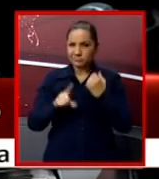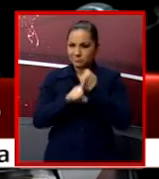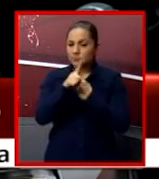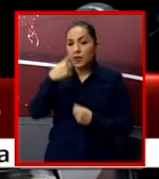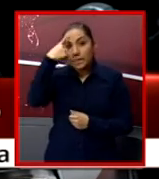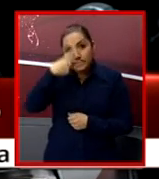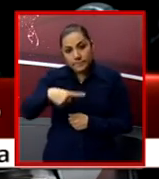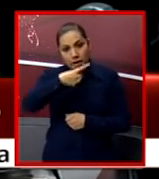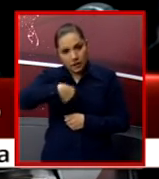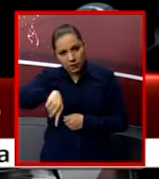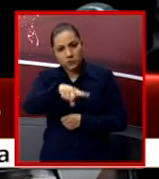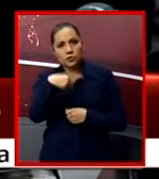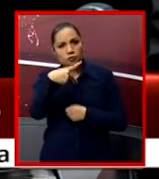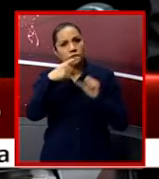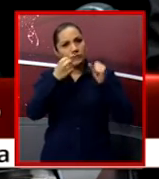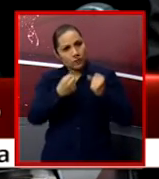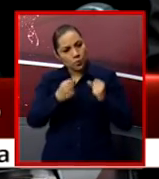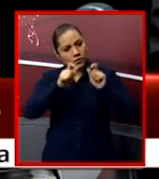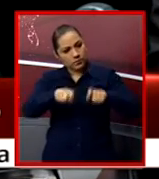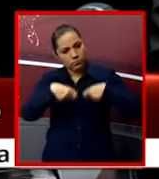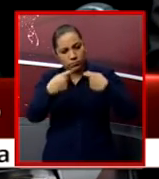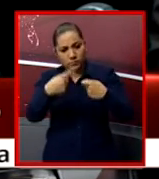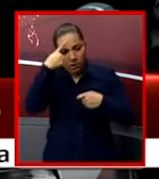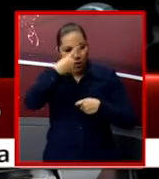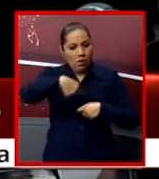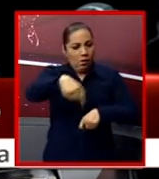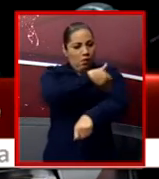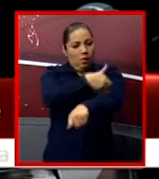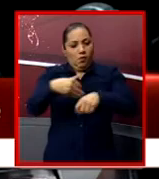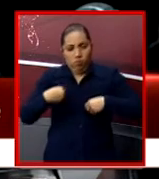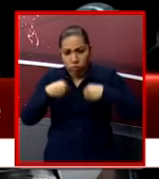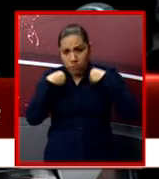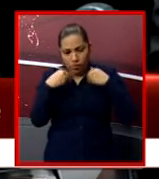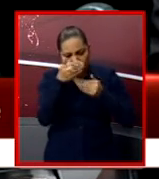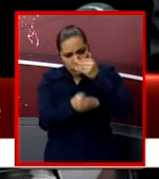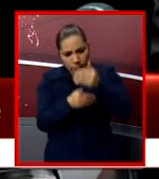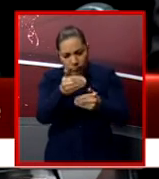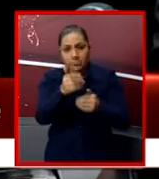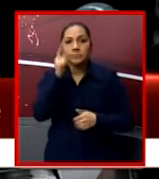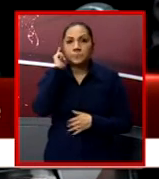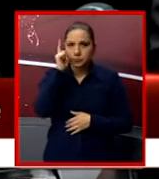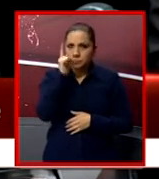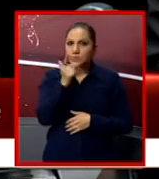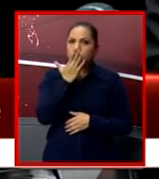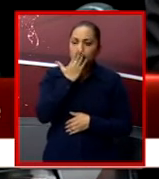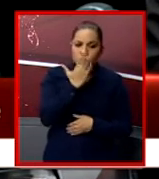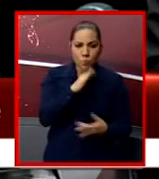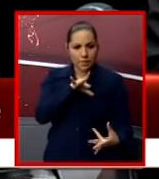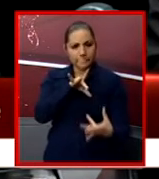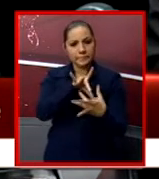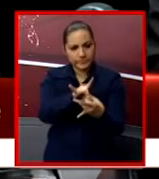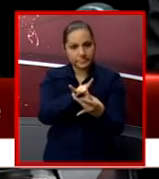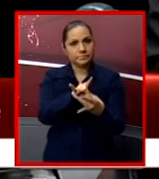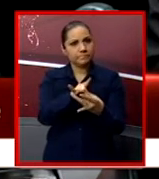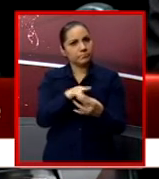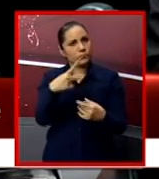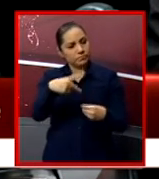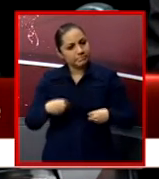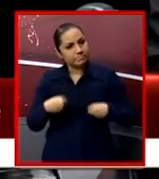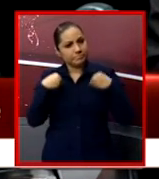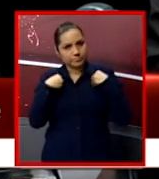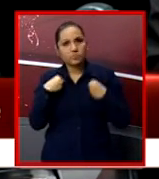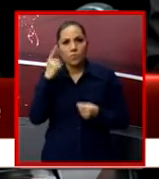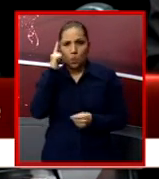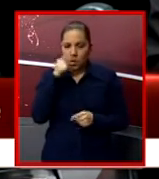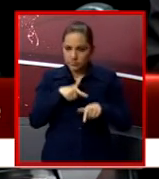y asegurar la seguridad e integridad de sus familias y lograr a la brevedad la reparación de sus viviendas y recuperar las actividades